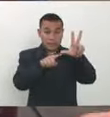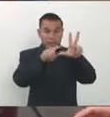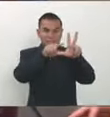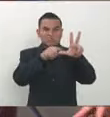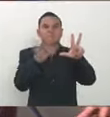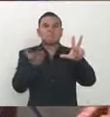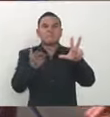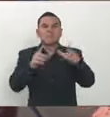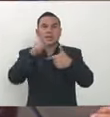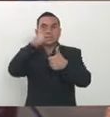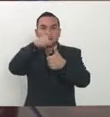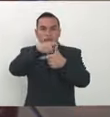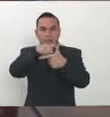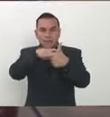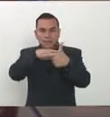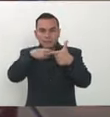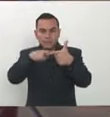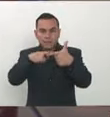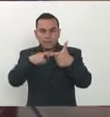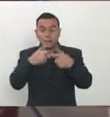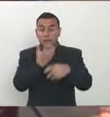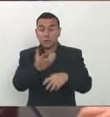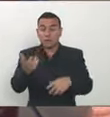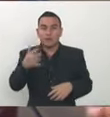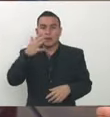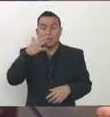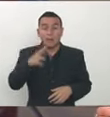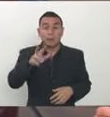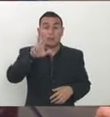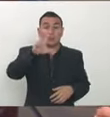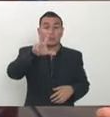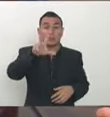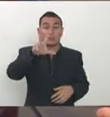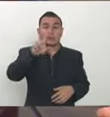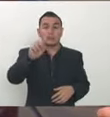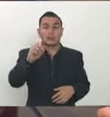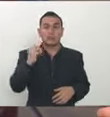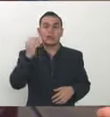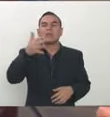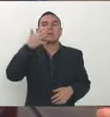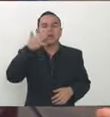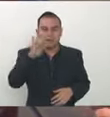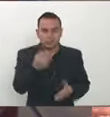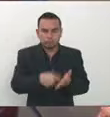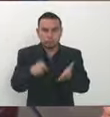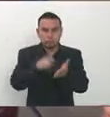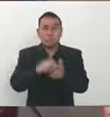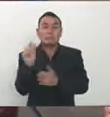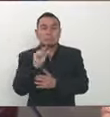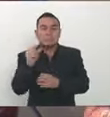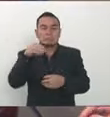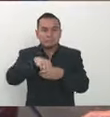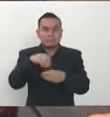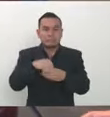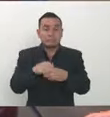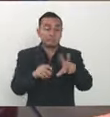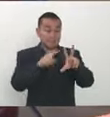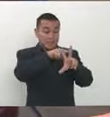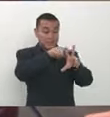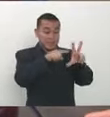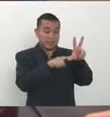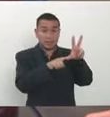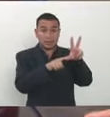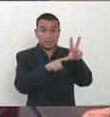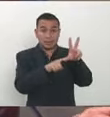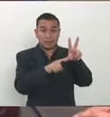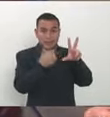lo que resta del contrato. Por decir, si usted tiene una hipoteca de 30 años y ya pagó 13 años, los 3 meses serán diluidos sin